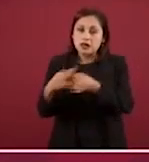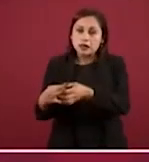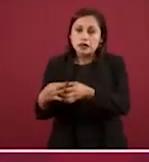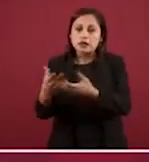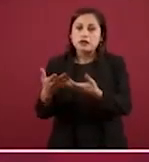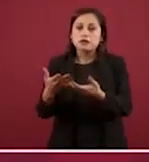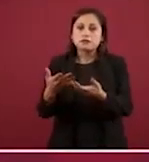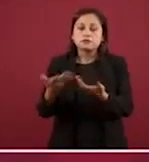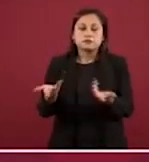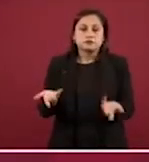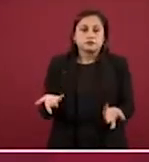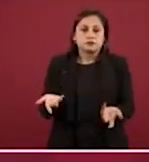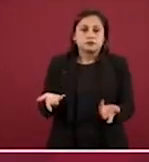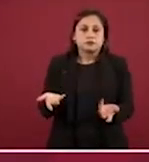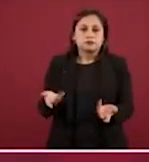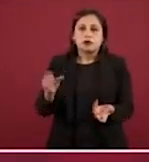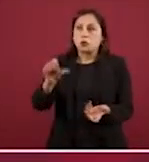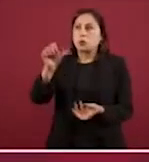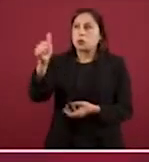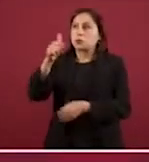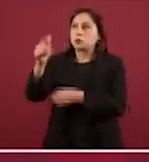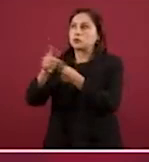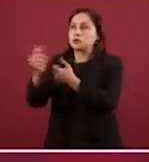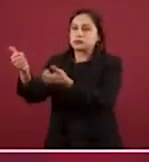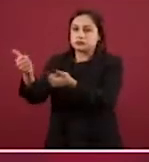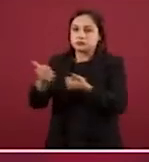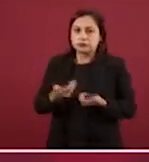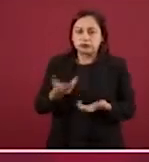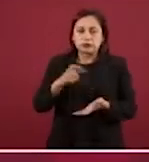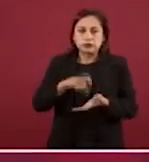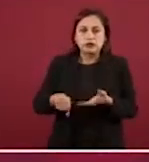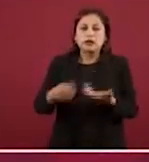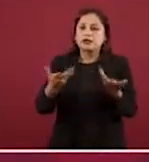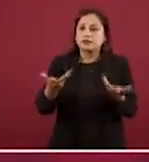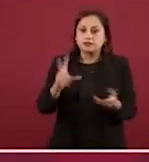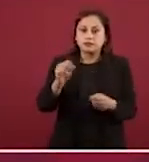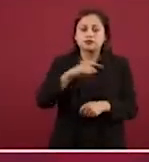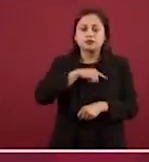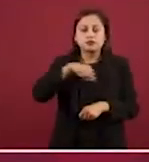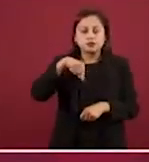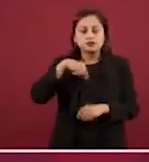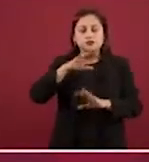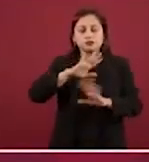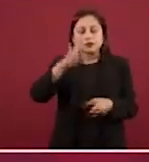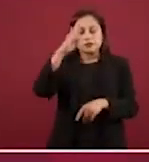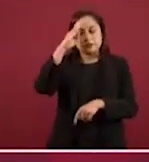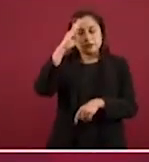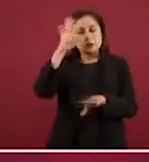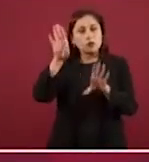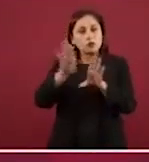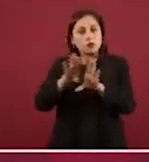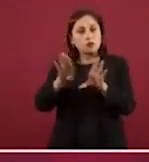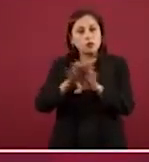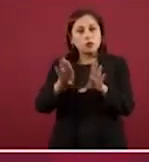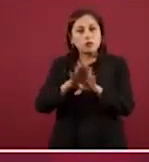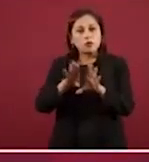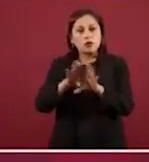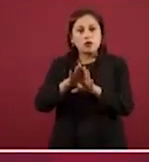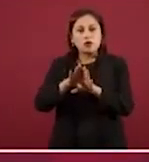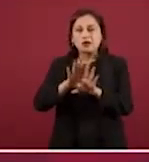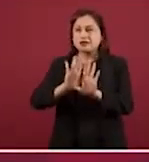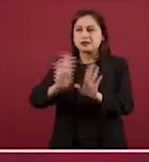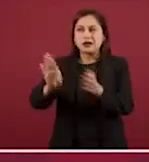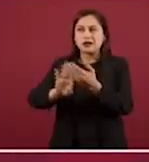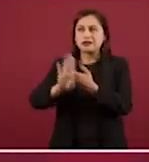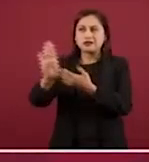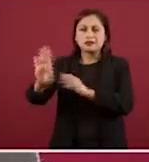el maíz es originario de México y ahora México es el país que más maíz compra en